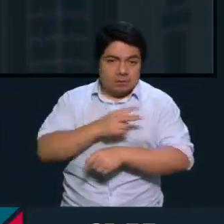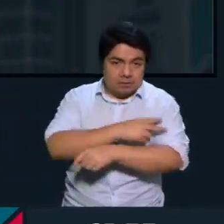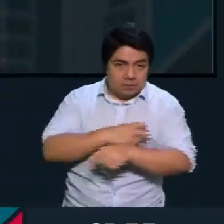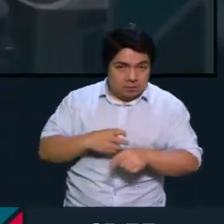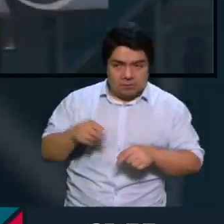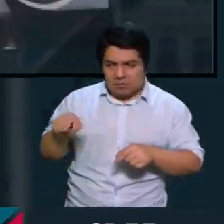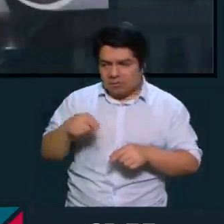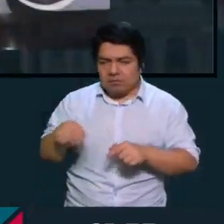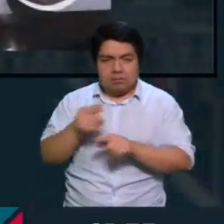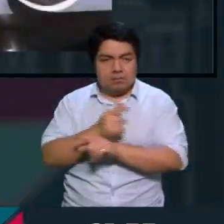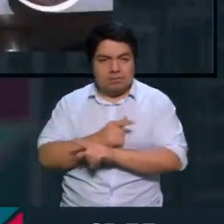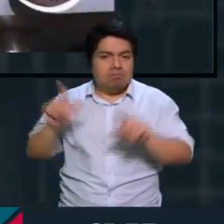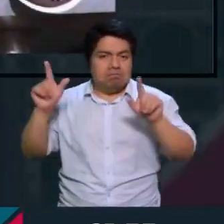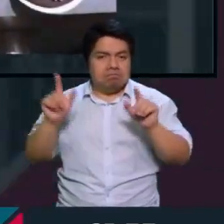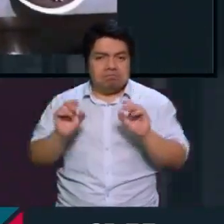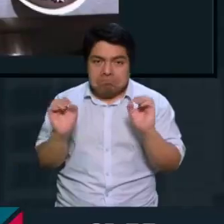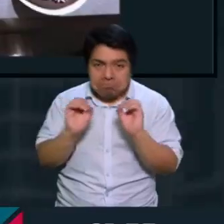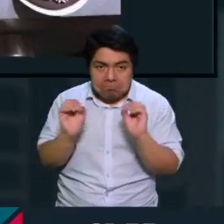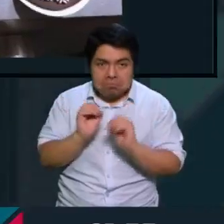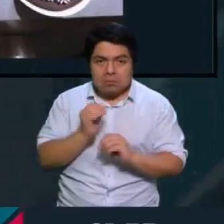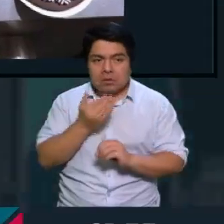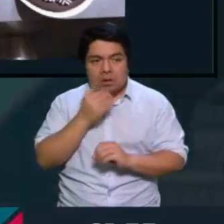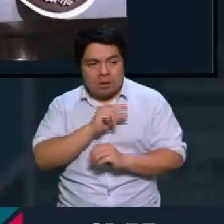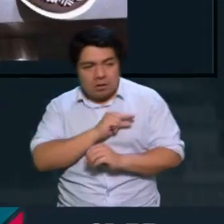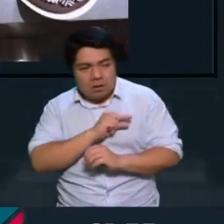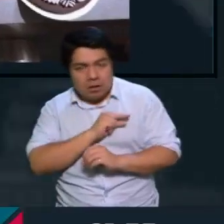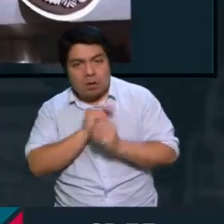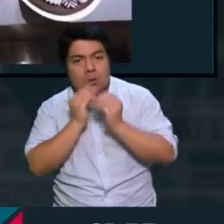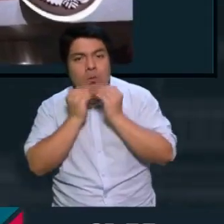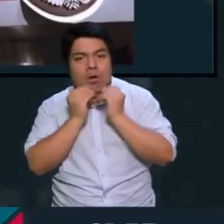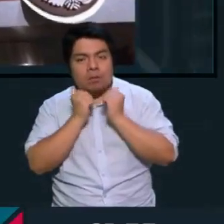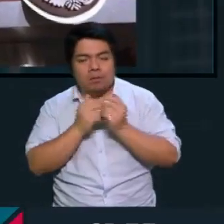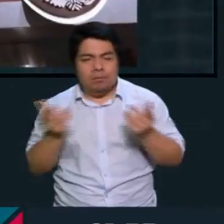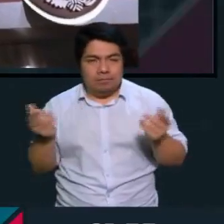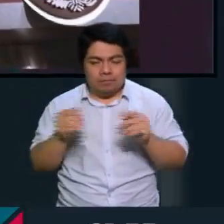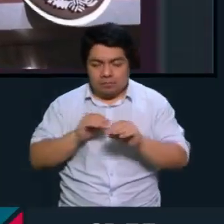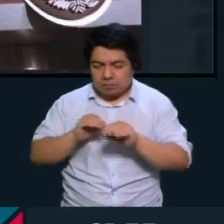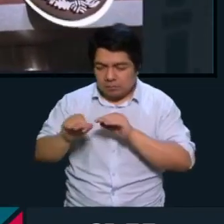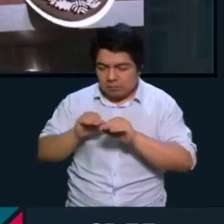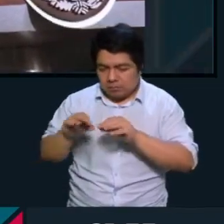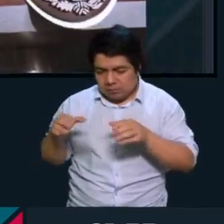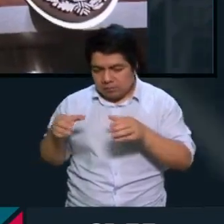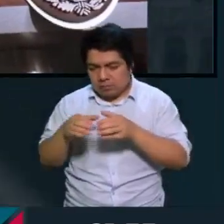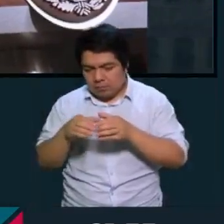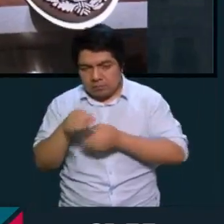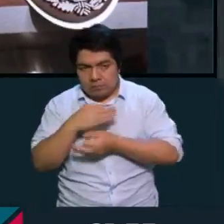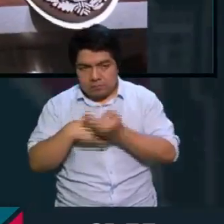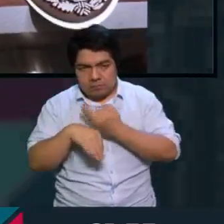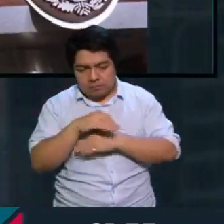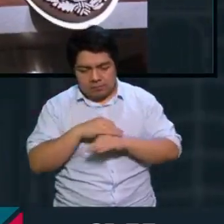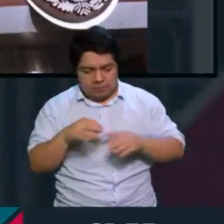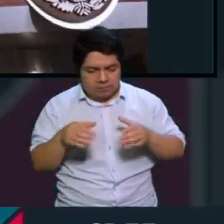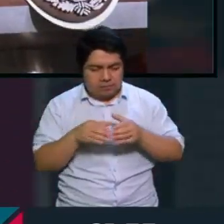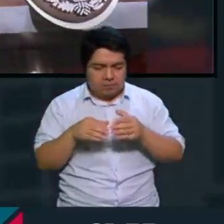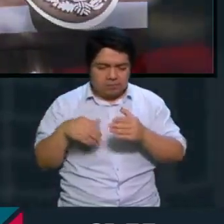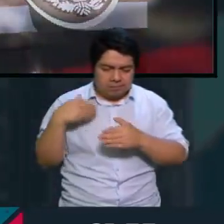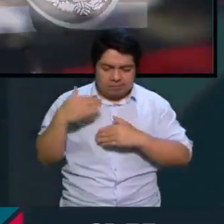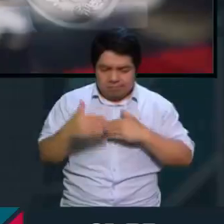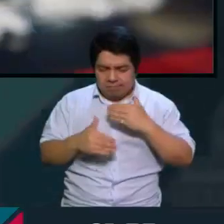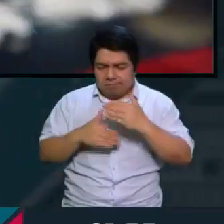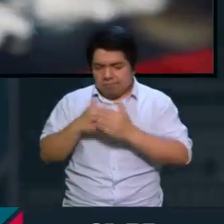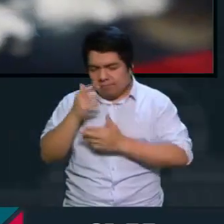en libertad, no había propiedad privada y el trabajo comunitario. Y luego, bueno, todo el proceso, ¿no?, de